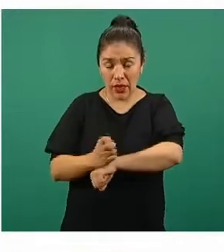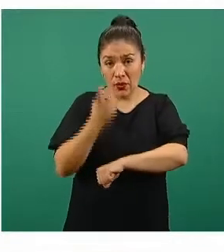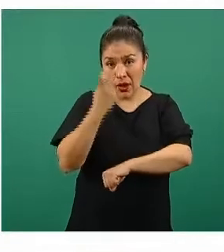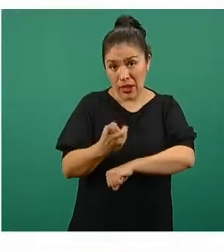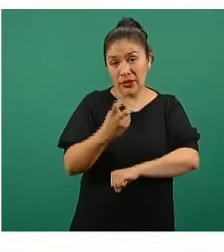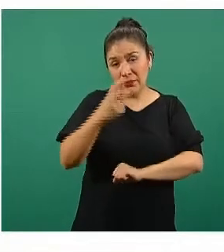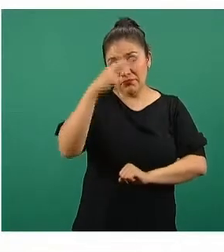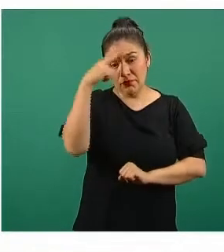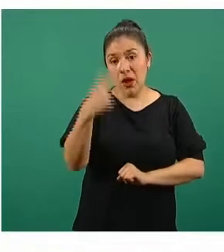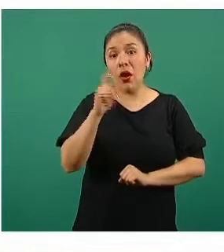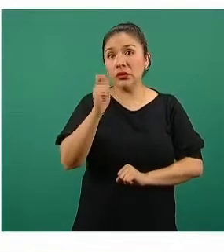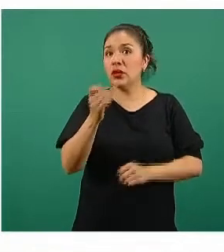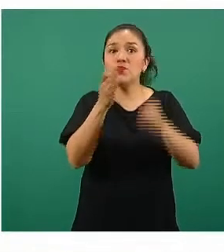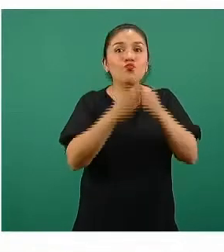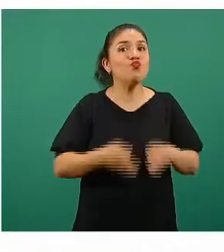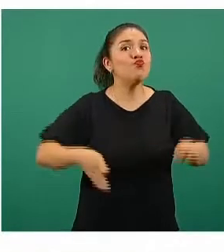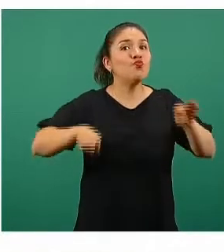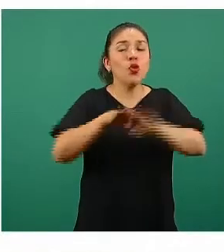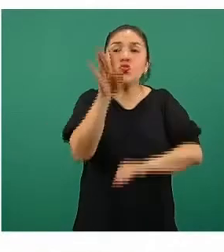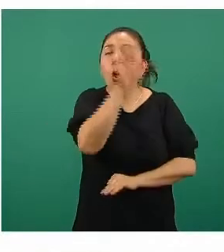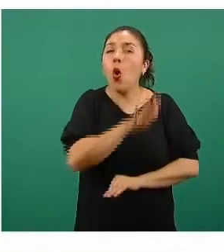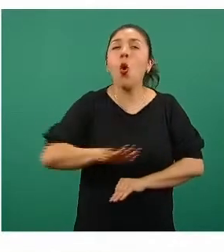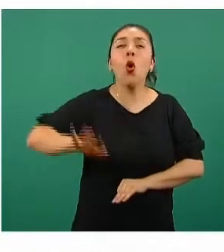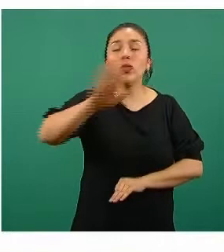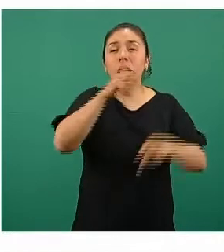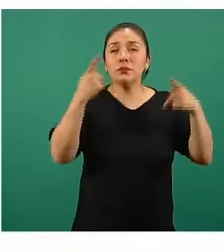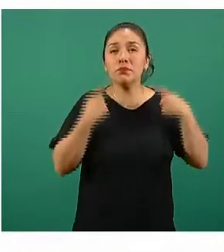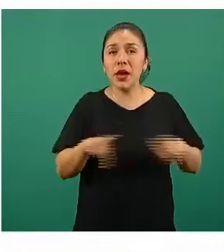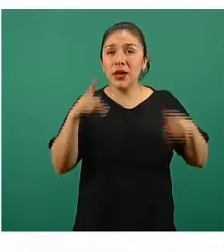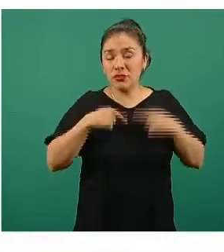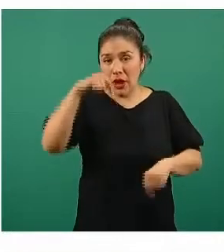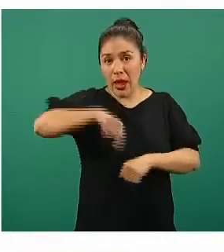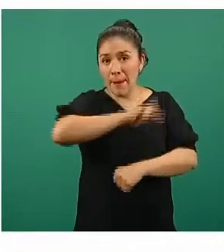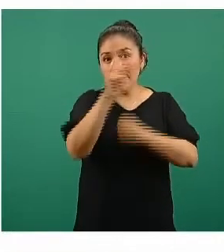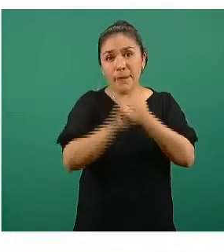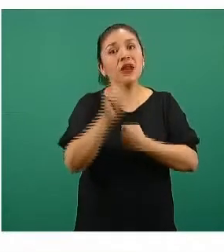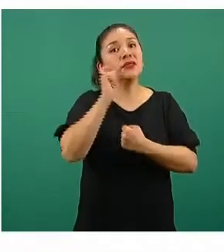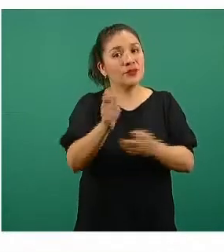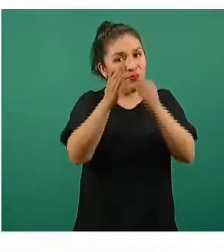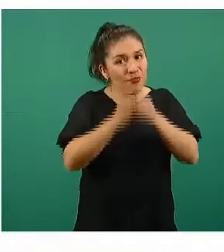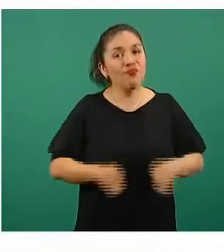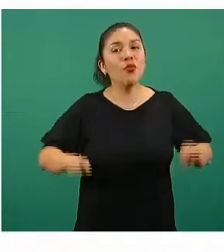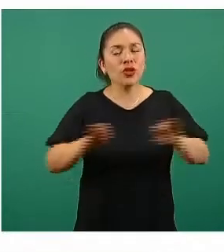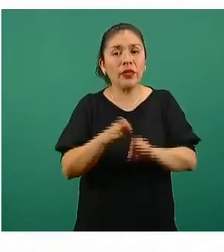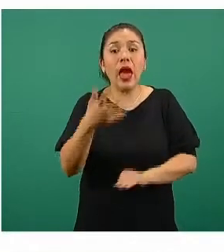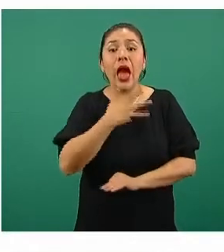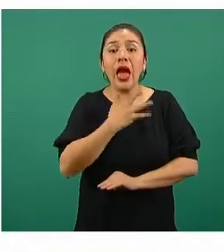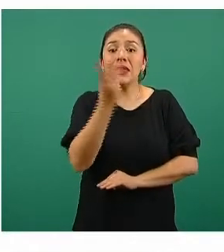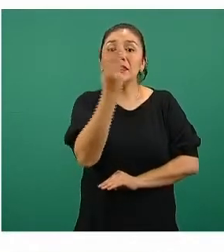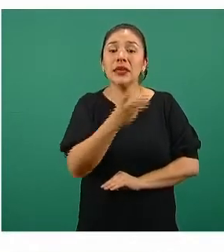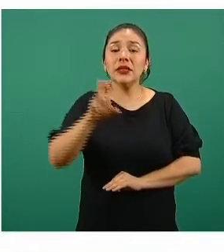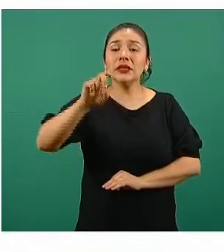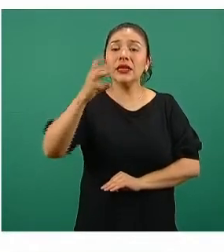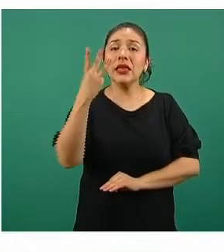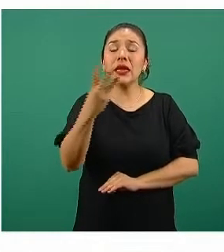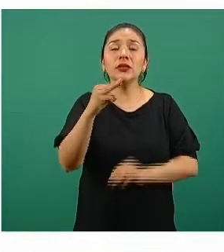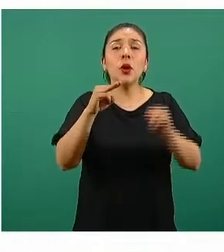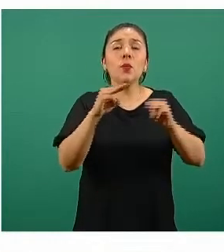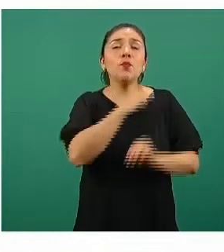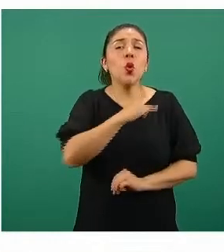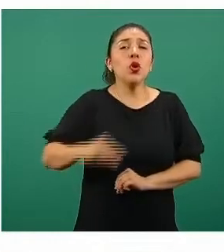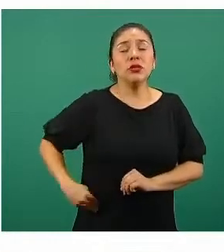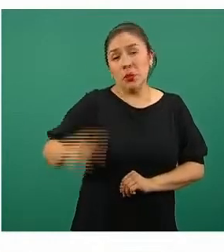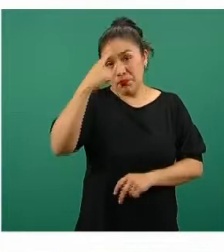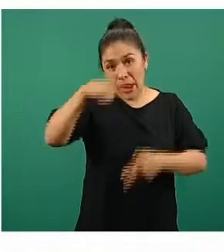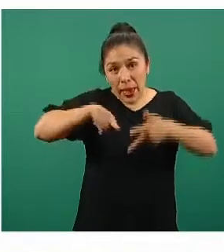nuestra República son prioritarios, todas las personas en nuestro país son prioritarias. Habrá 333 municipios de